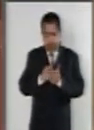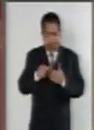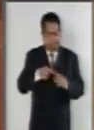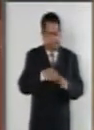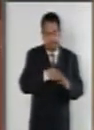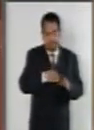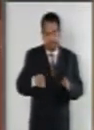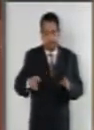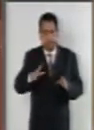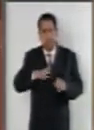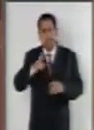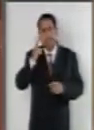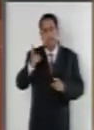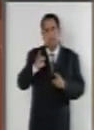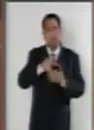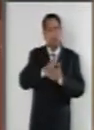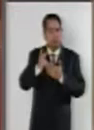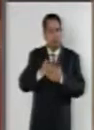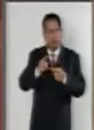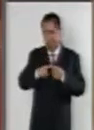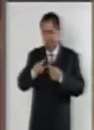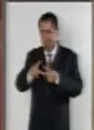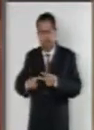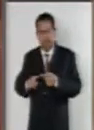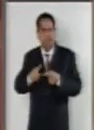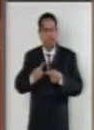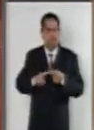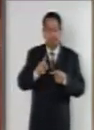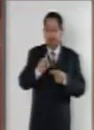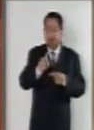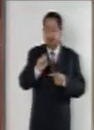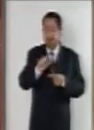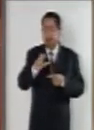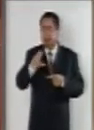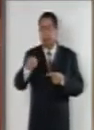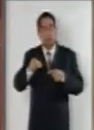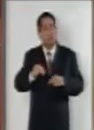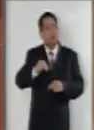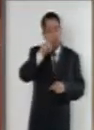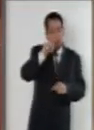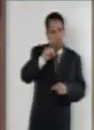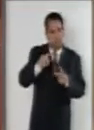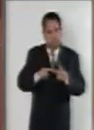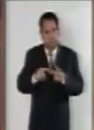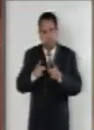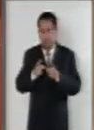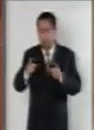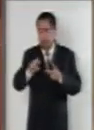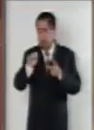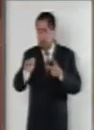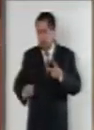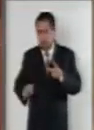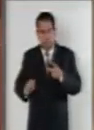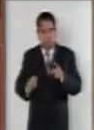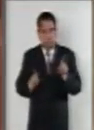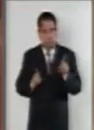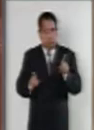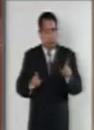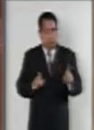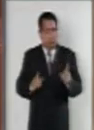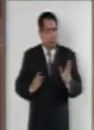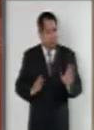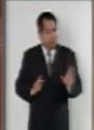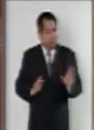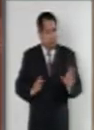ordena dos programas regionales, el Programa Regional de Desarrollo del Norte y el Programa Regional de Desarrollo del Sur. Todo